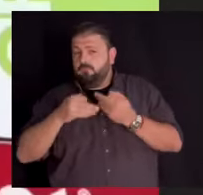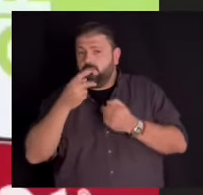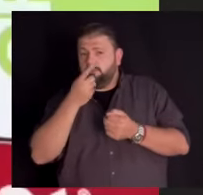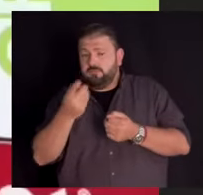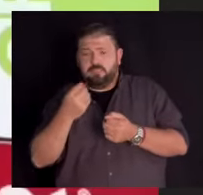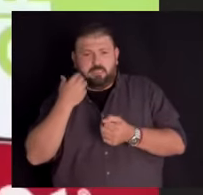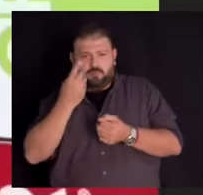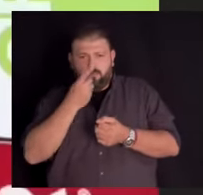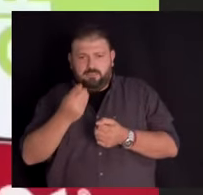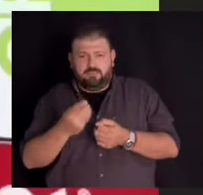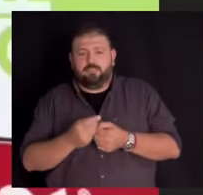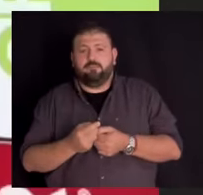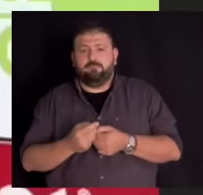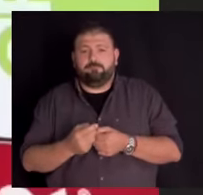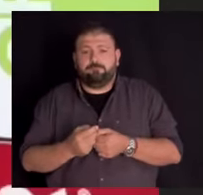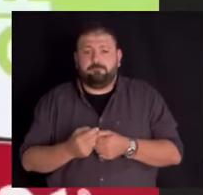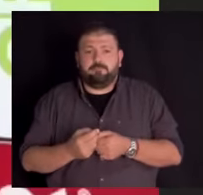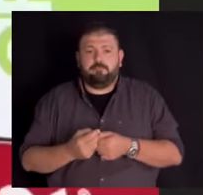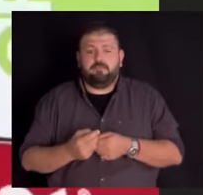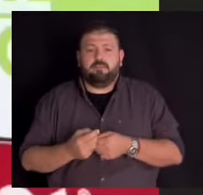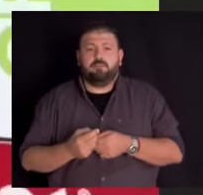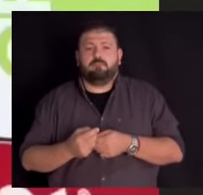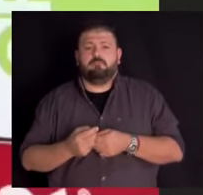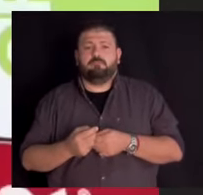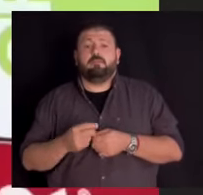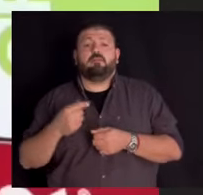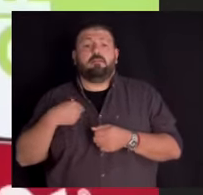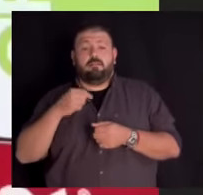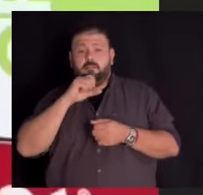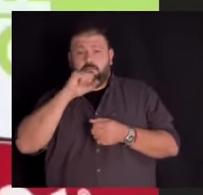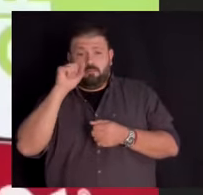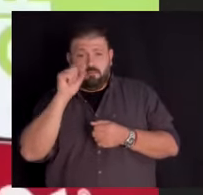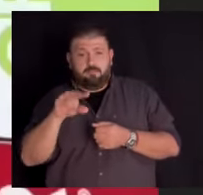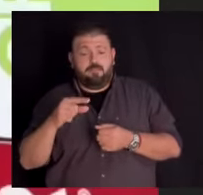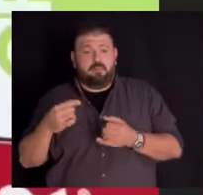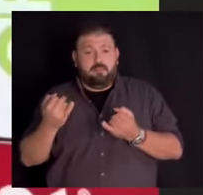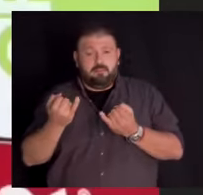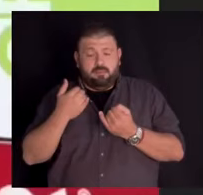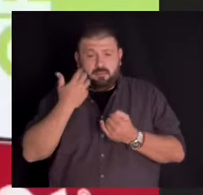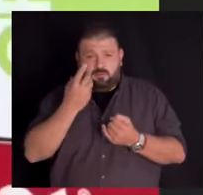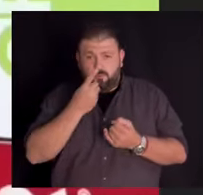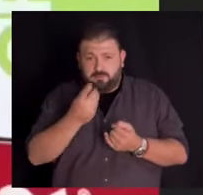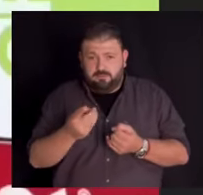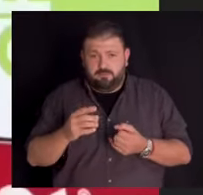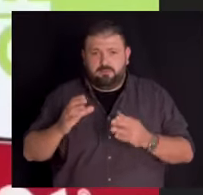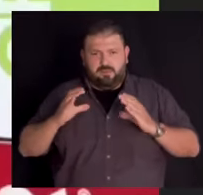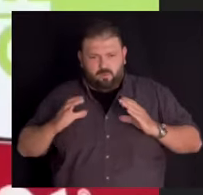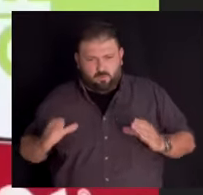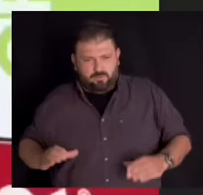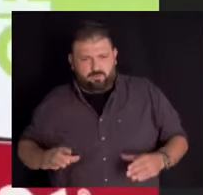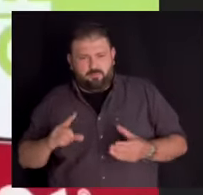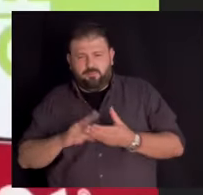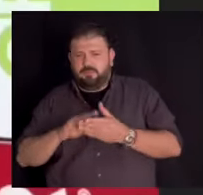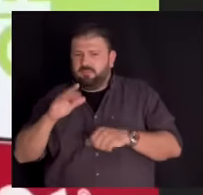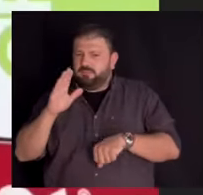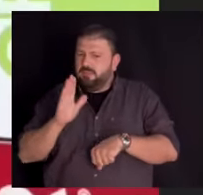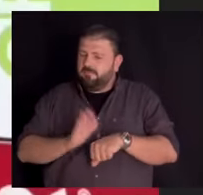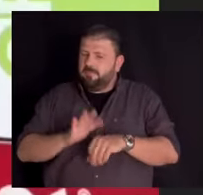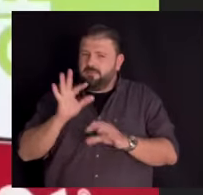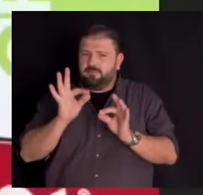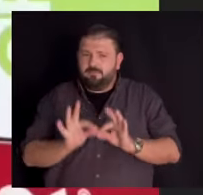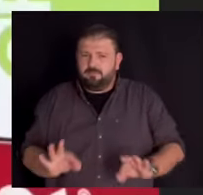aprovechar este momento para comentarlo. También quiero decirles que el sistema nervioso es la parte más